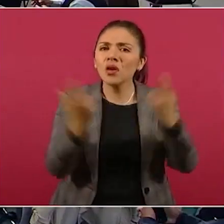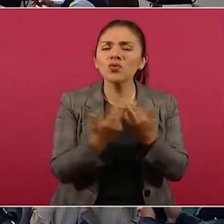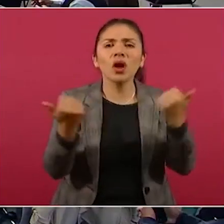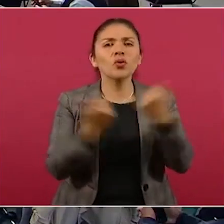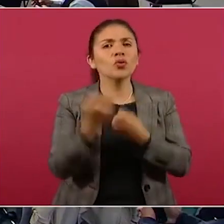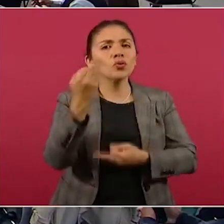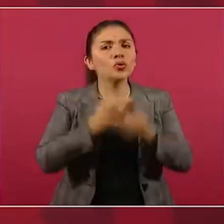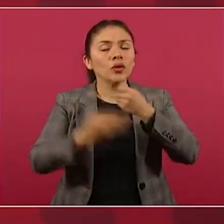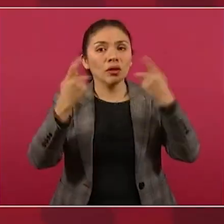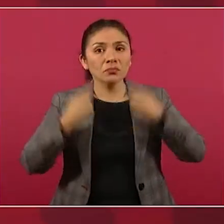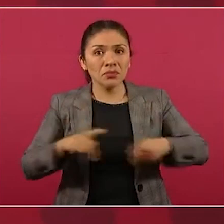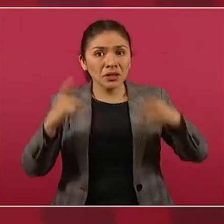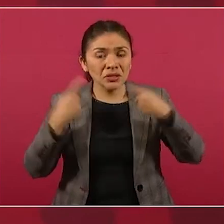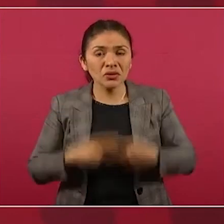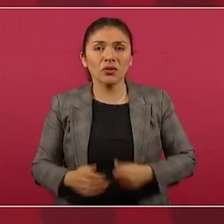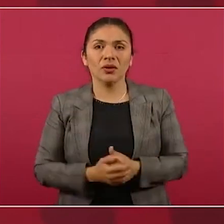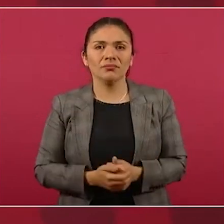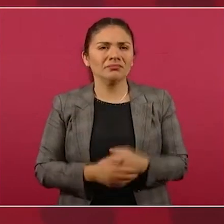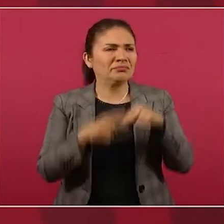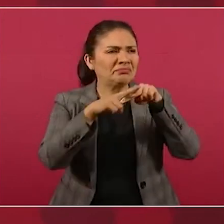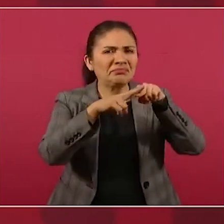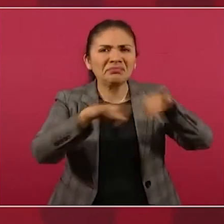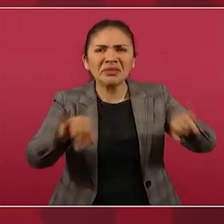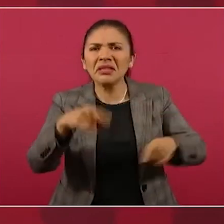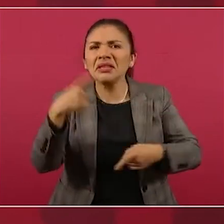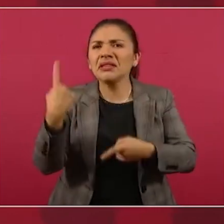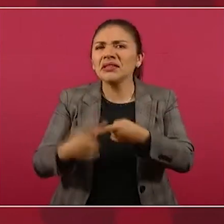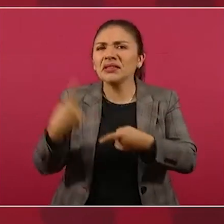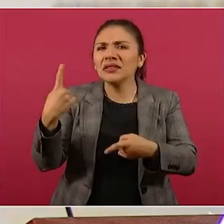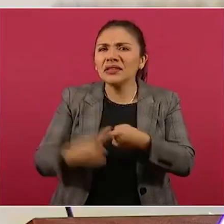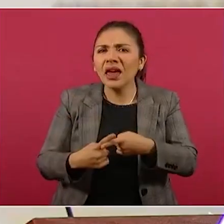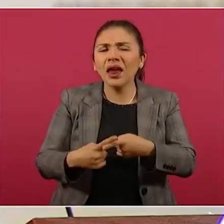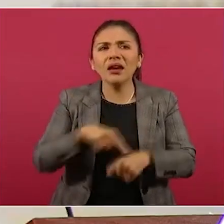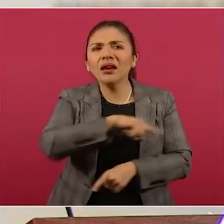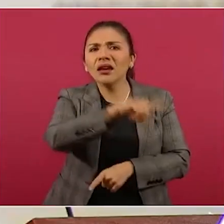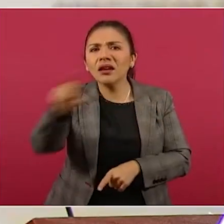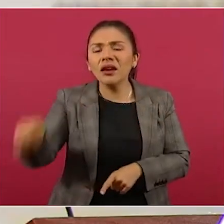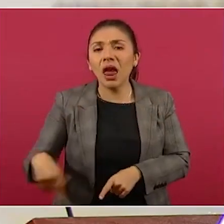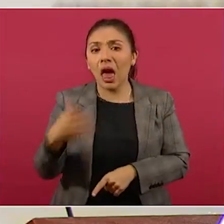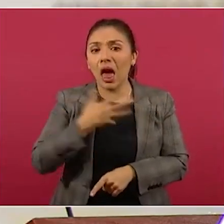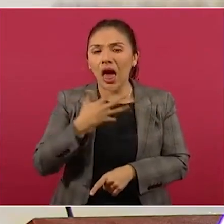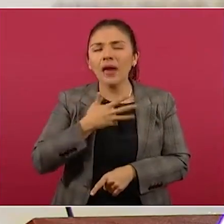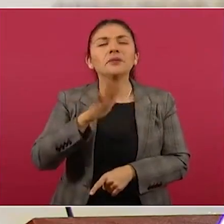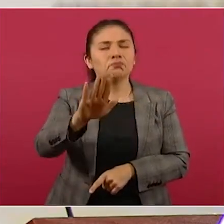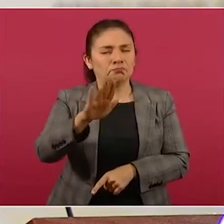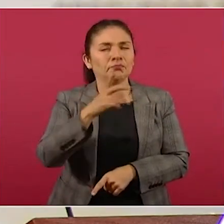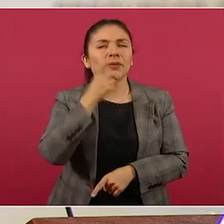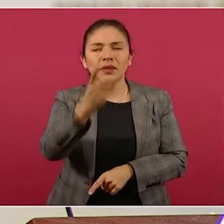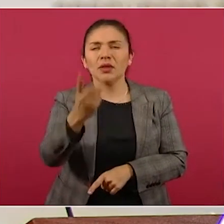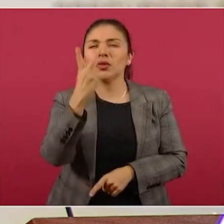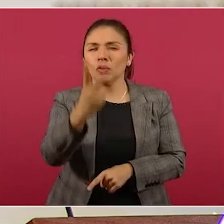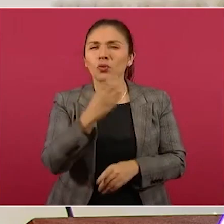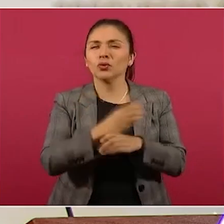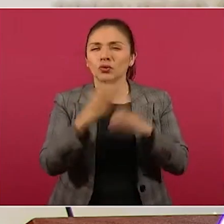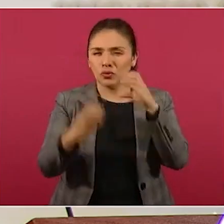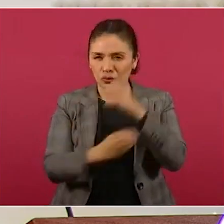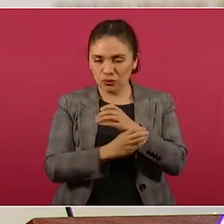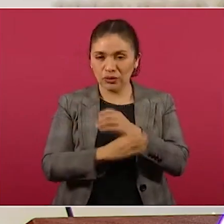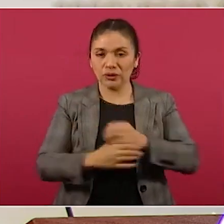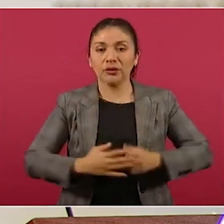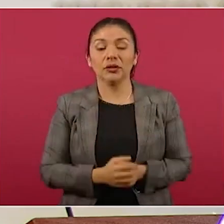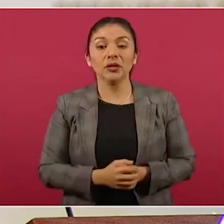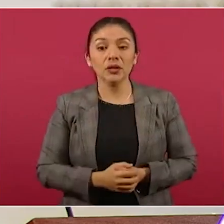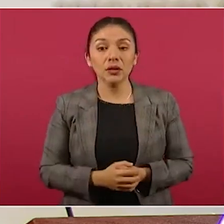taparle el camino. No hay nadie que tenga. Te voy a decir dos cosas. Por favor. O sea,